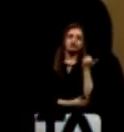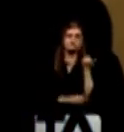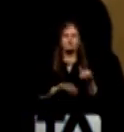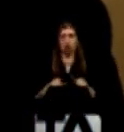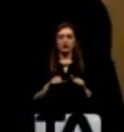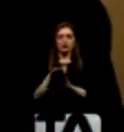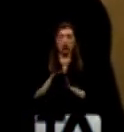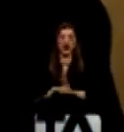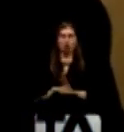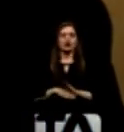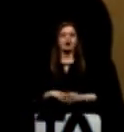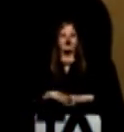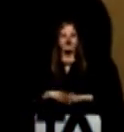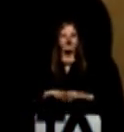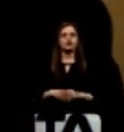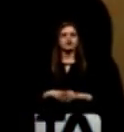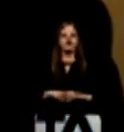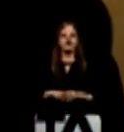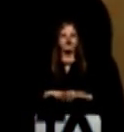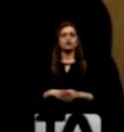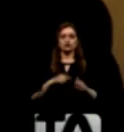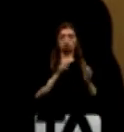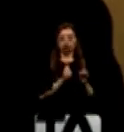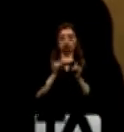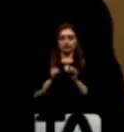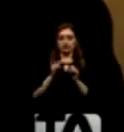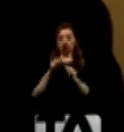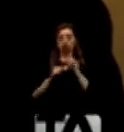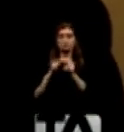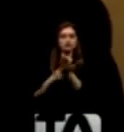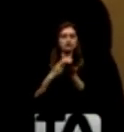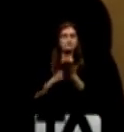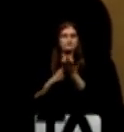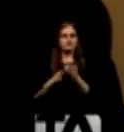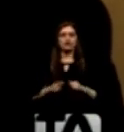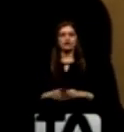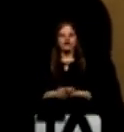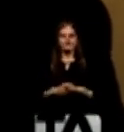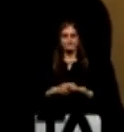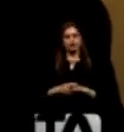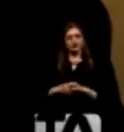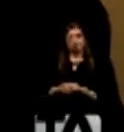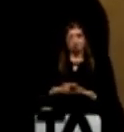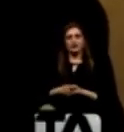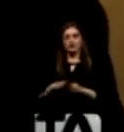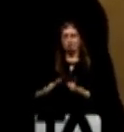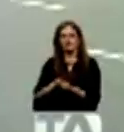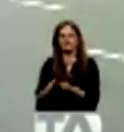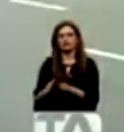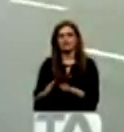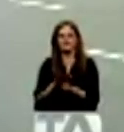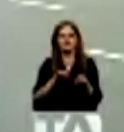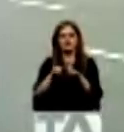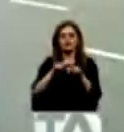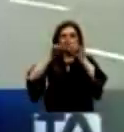tramitología. Hay que analizar caso por caso y ver cómo se puede compensar una afectación que podría haber en la competitividad. En